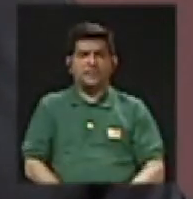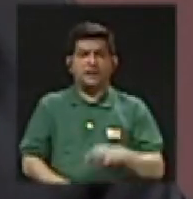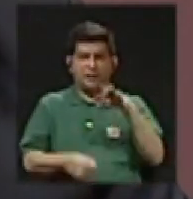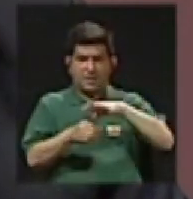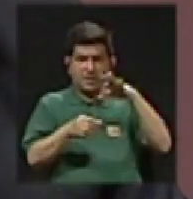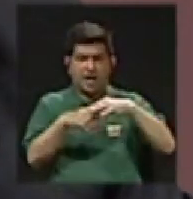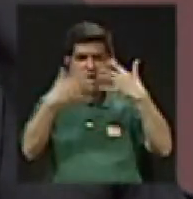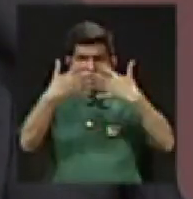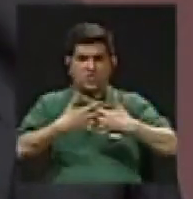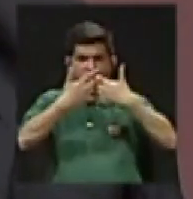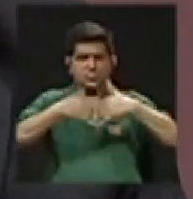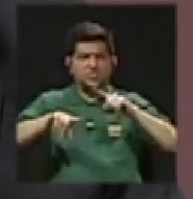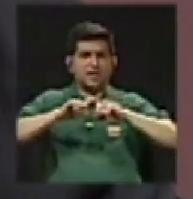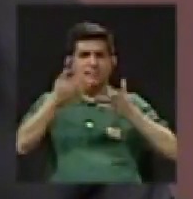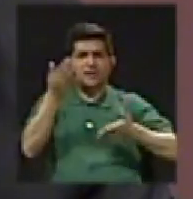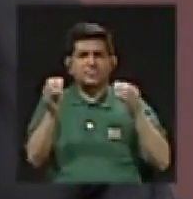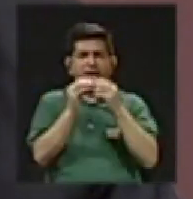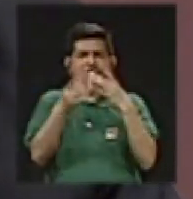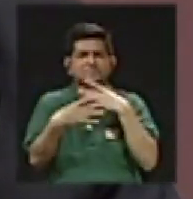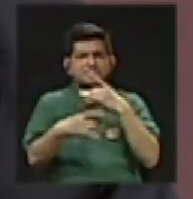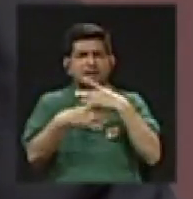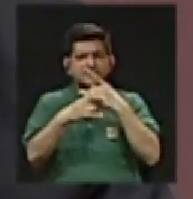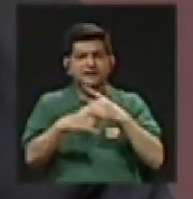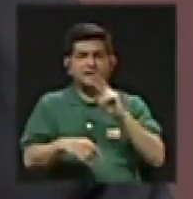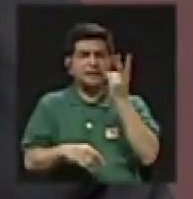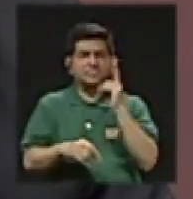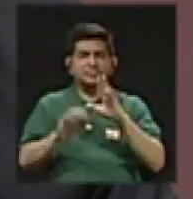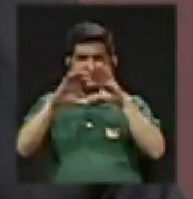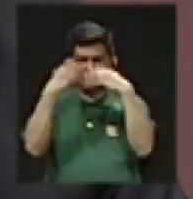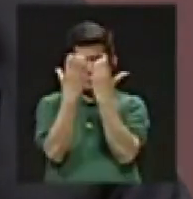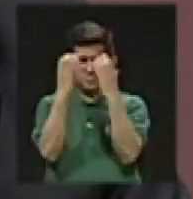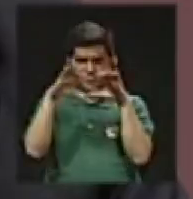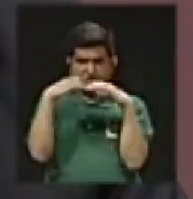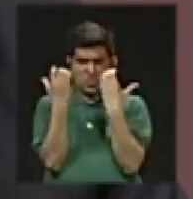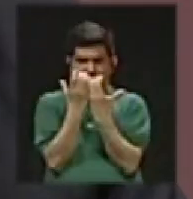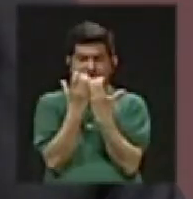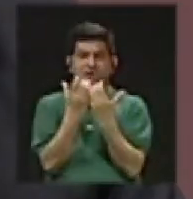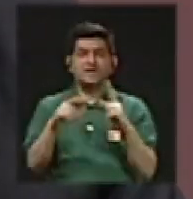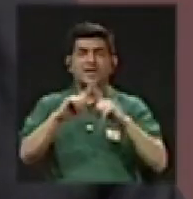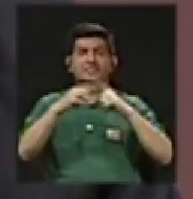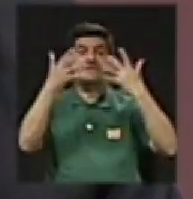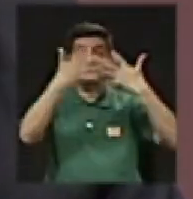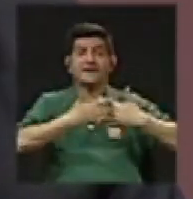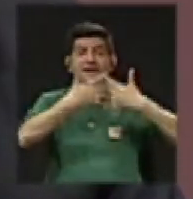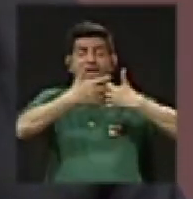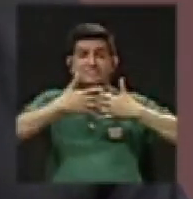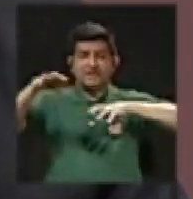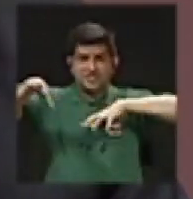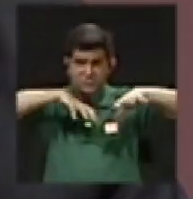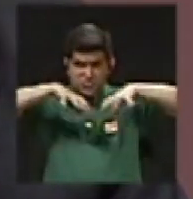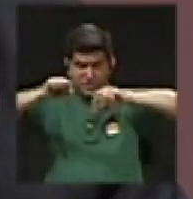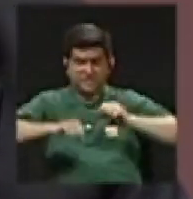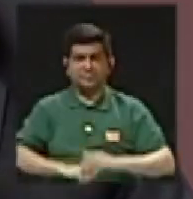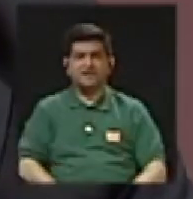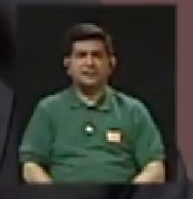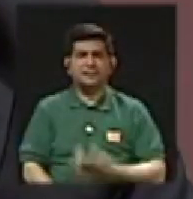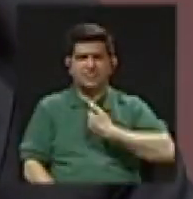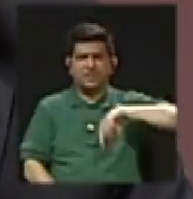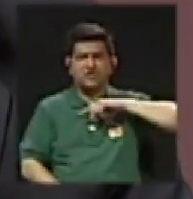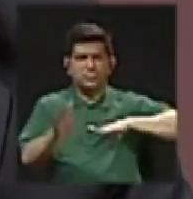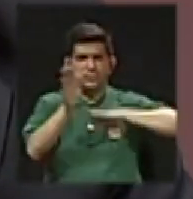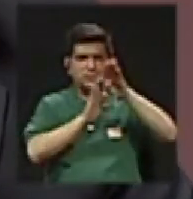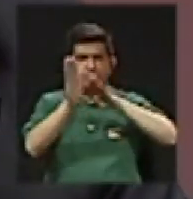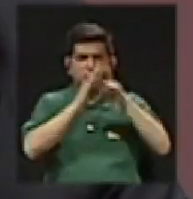agroindustria. Pero tal vez lo más interesante es la segunda categoría, que son una serie de industrias o actividades donde hemos